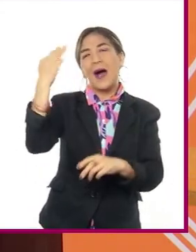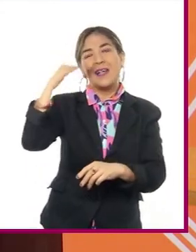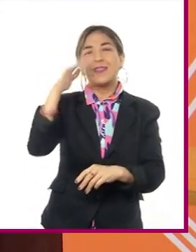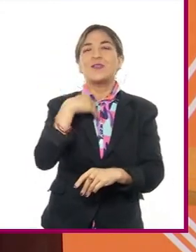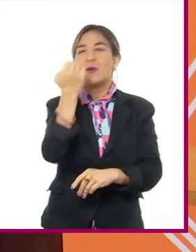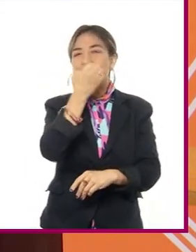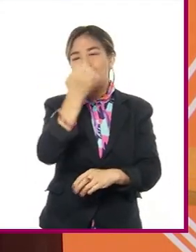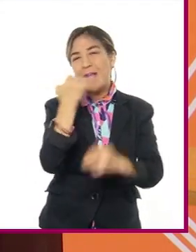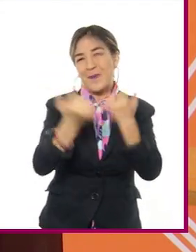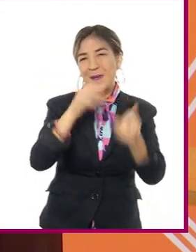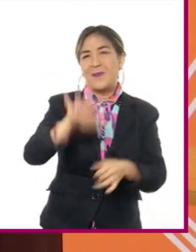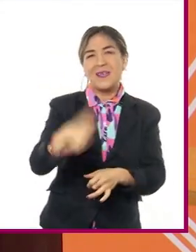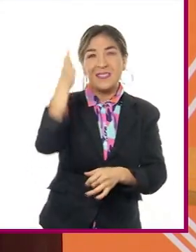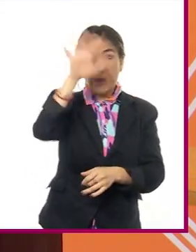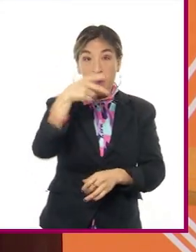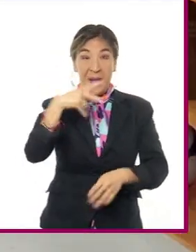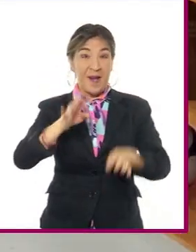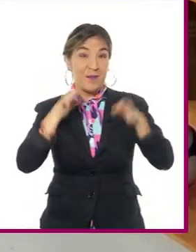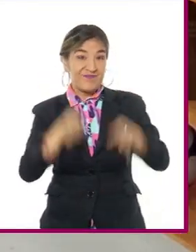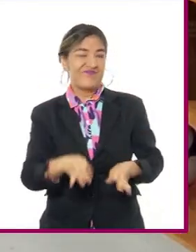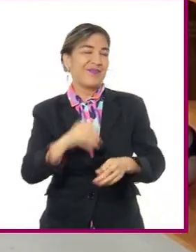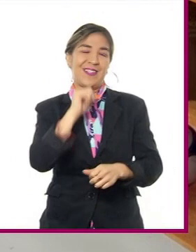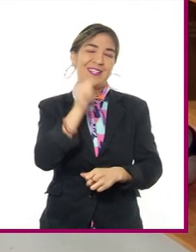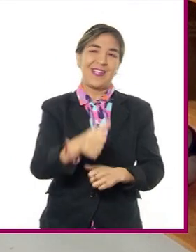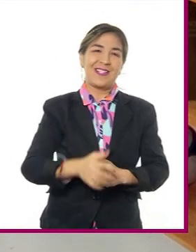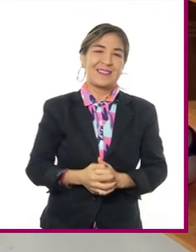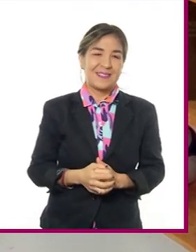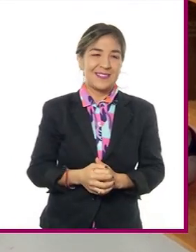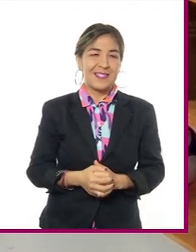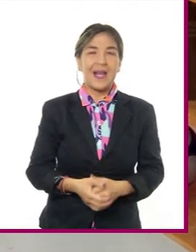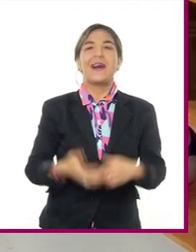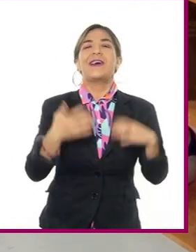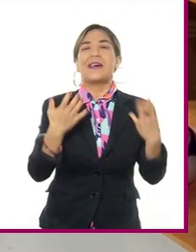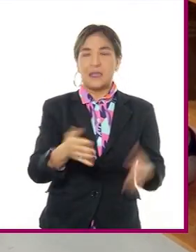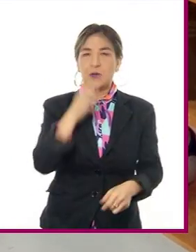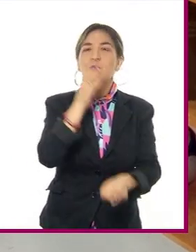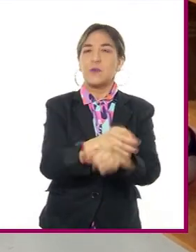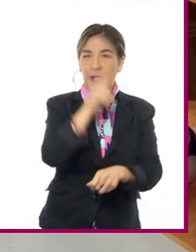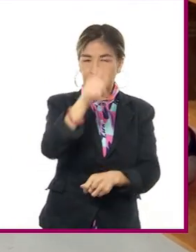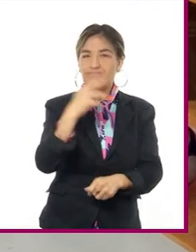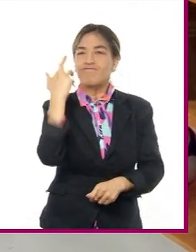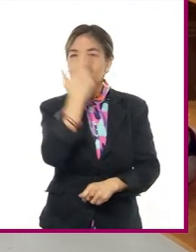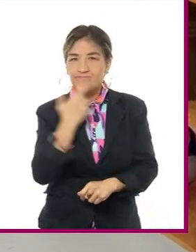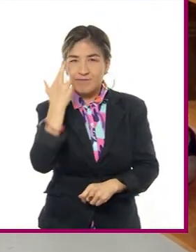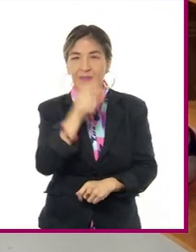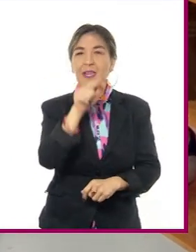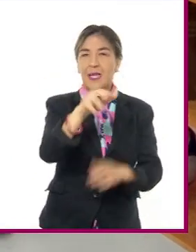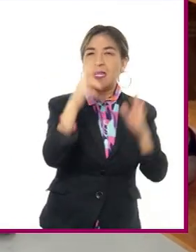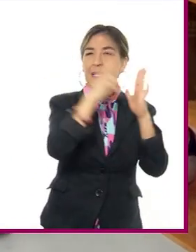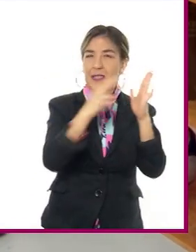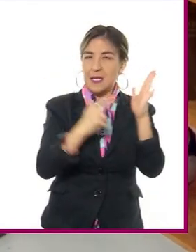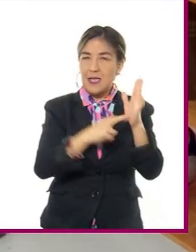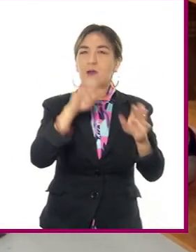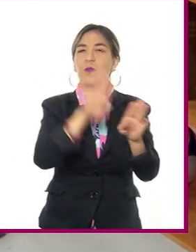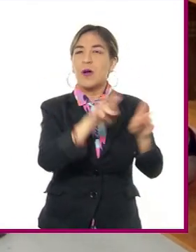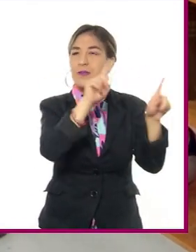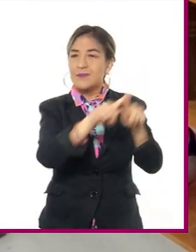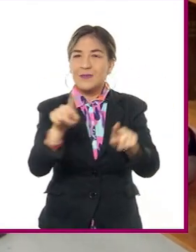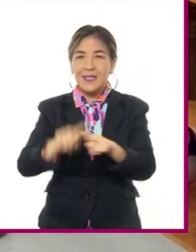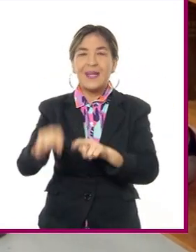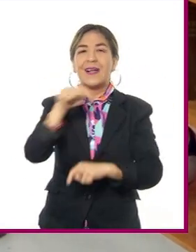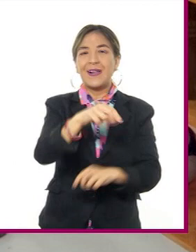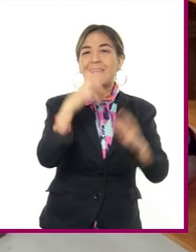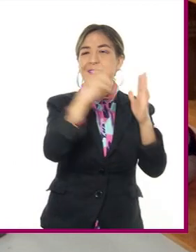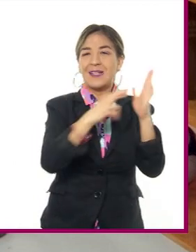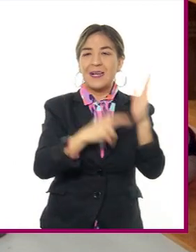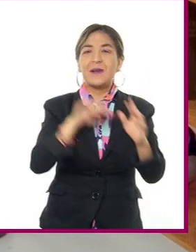nada formal. Bien, les invito a que analicemos las reglas de un simpático